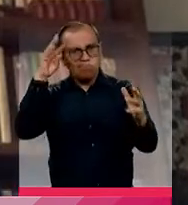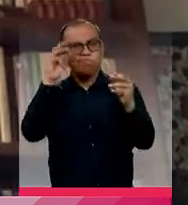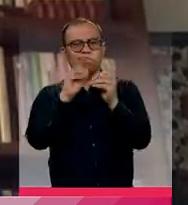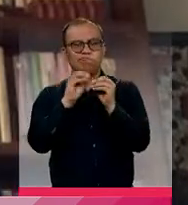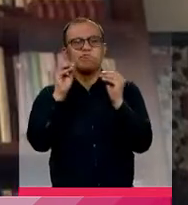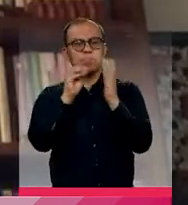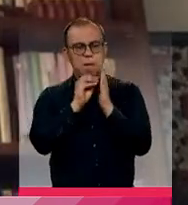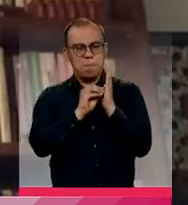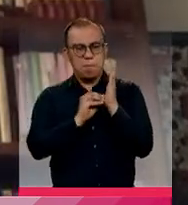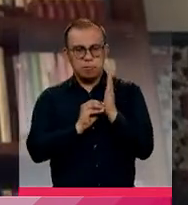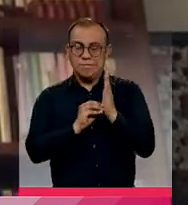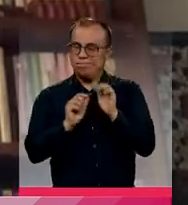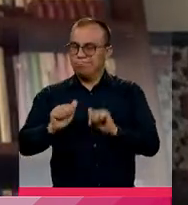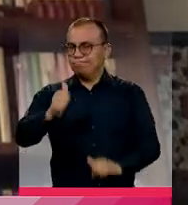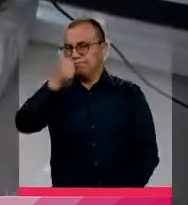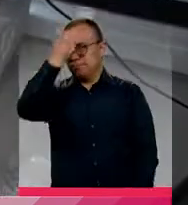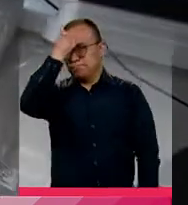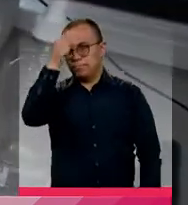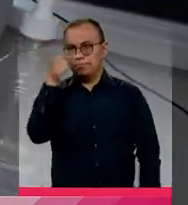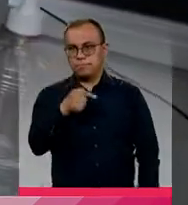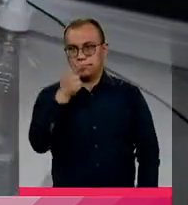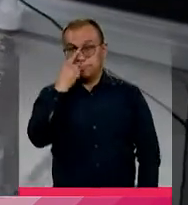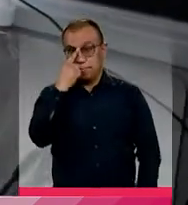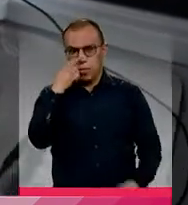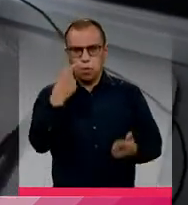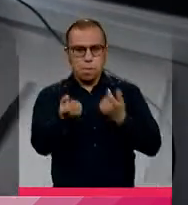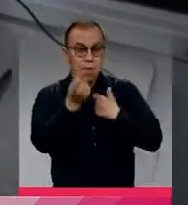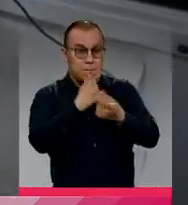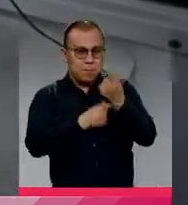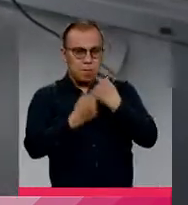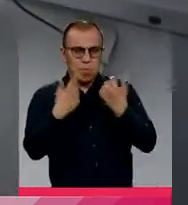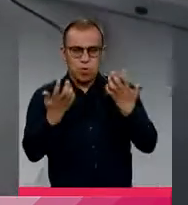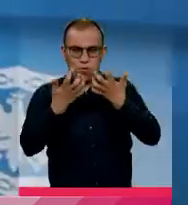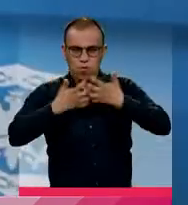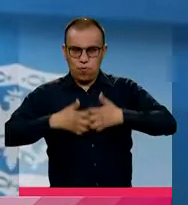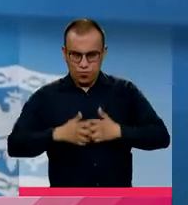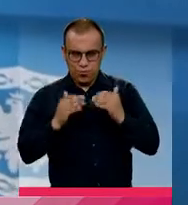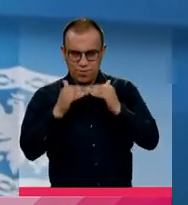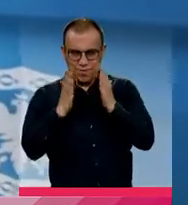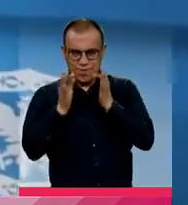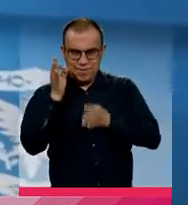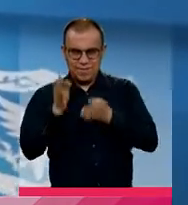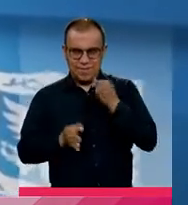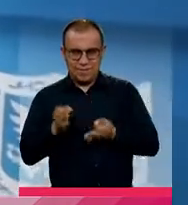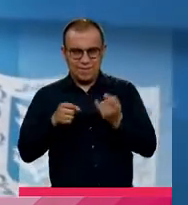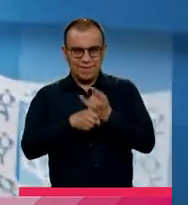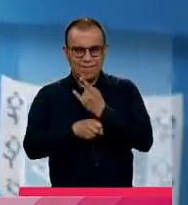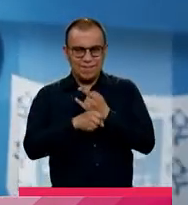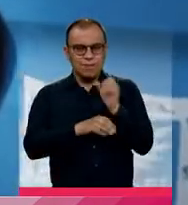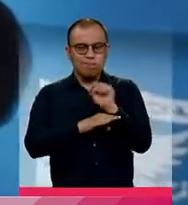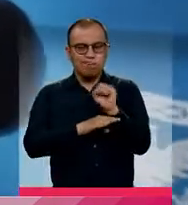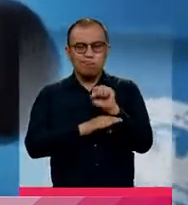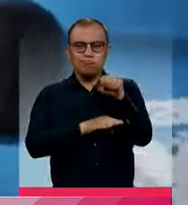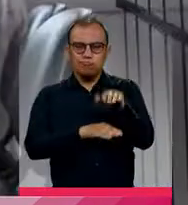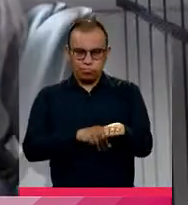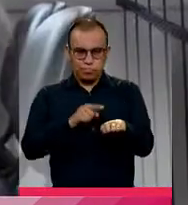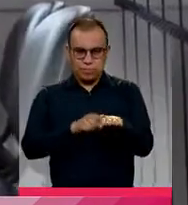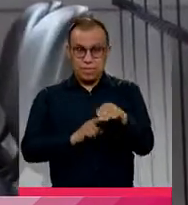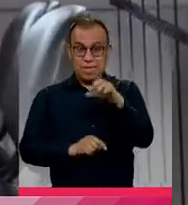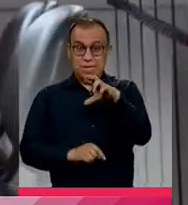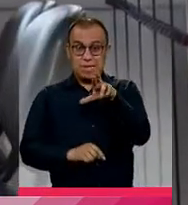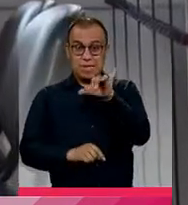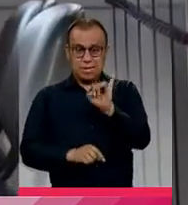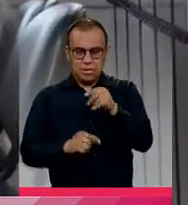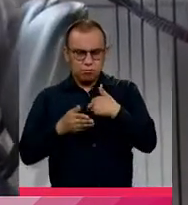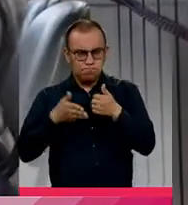con el otro eso es fundamental estas consultas son recibidas por funcionarios de las casas de justicia a través del centro de recepción de información crí ellos